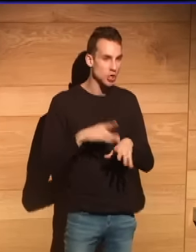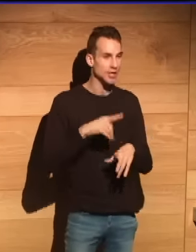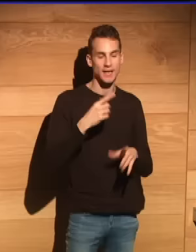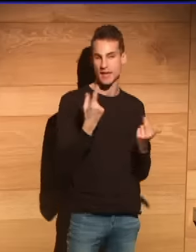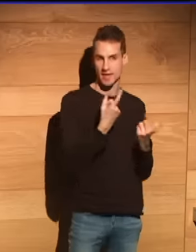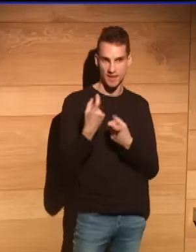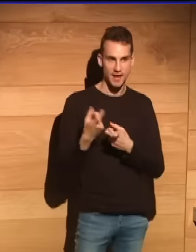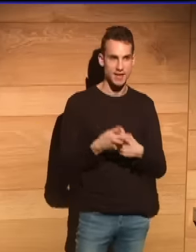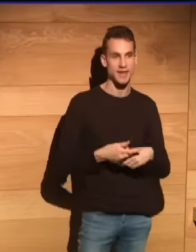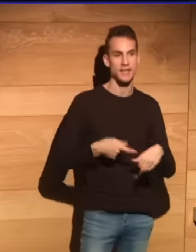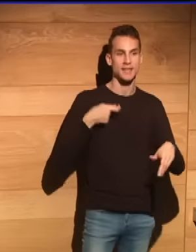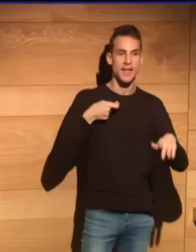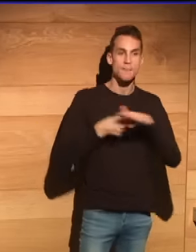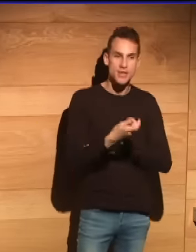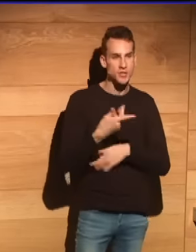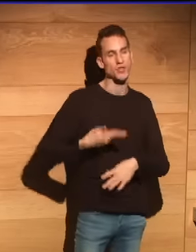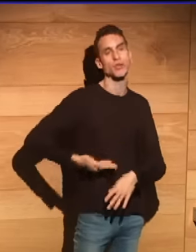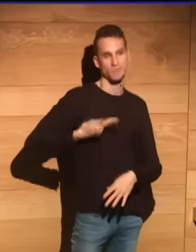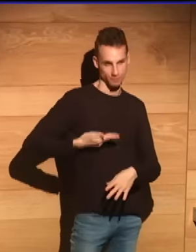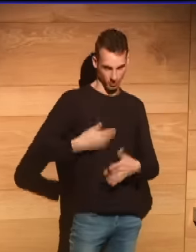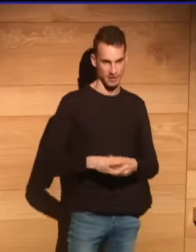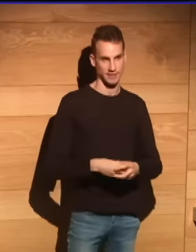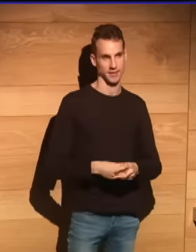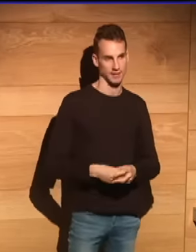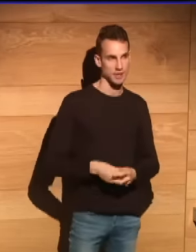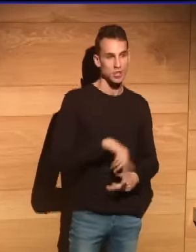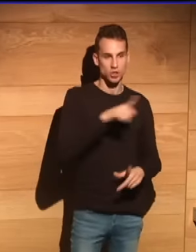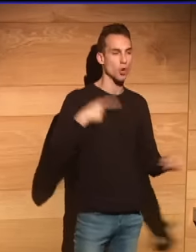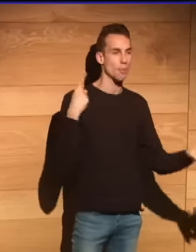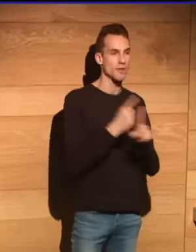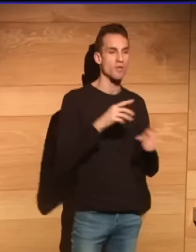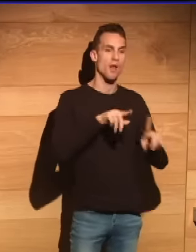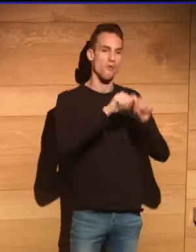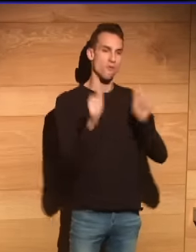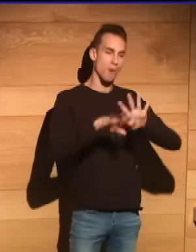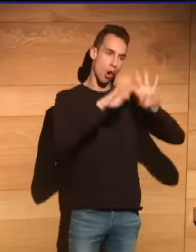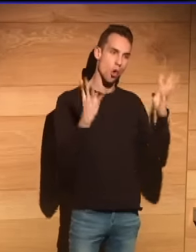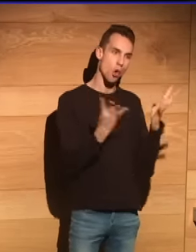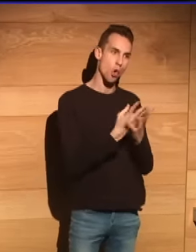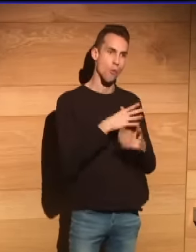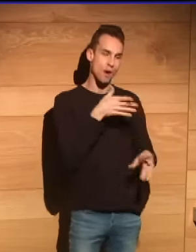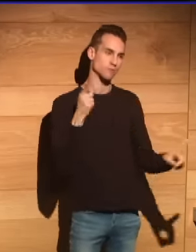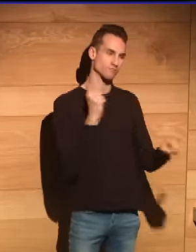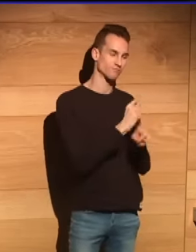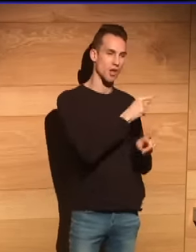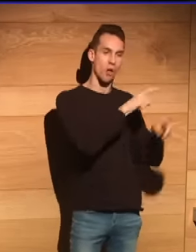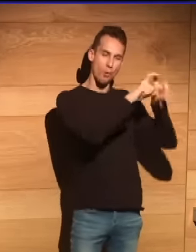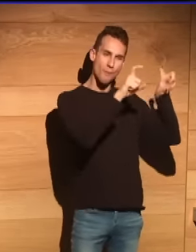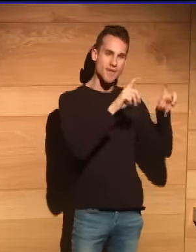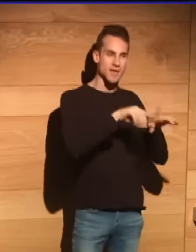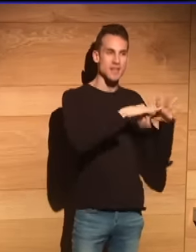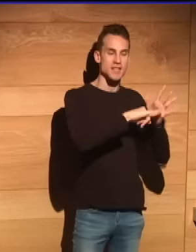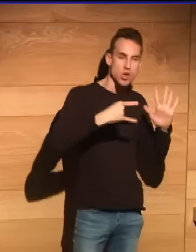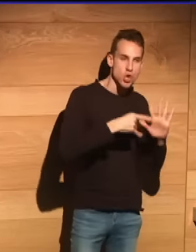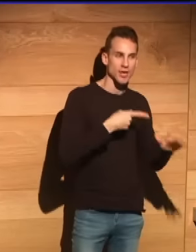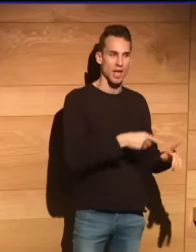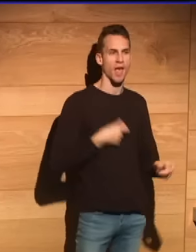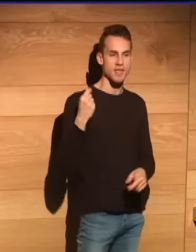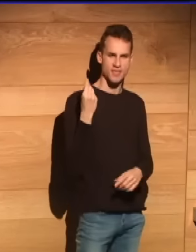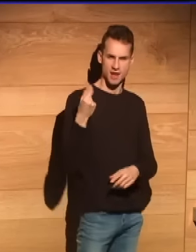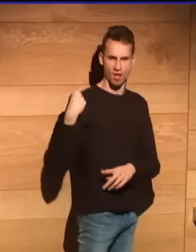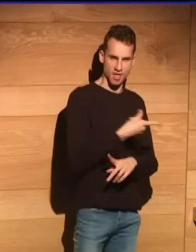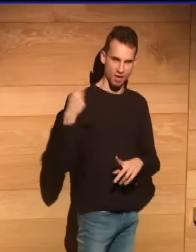Estamos compitiendo a nivel global pues, con grandes compañías tecnológicas que invierten muchísimo, muchísimo dinero en apoyar a sus